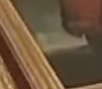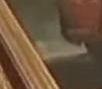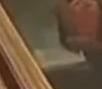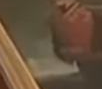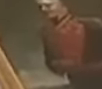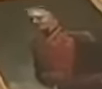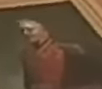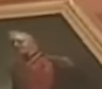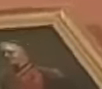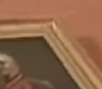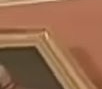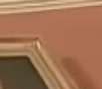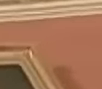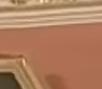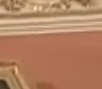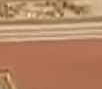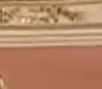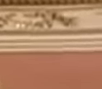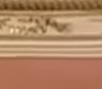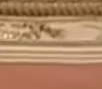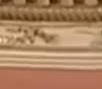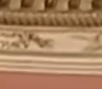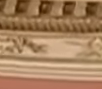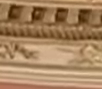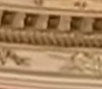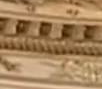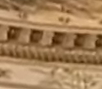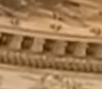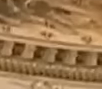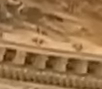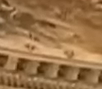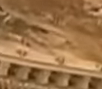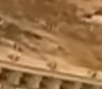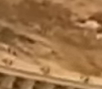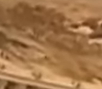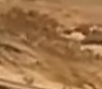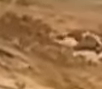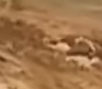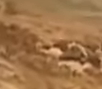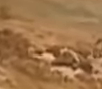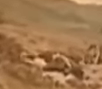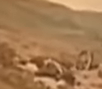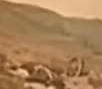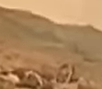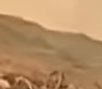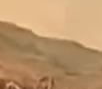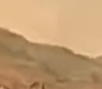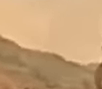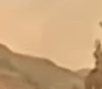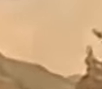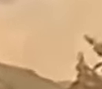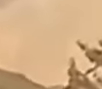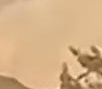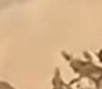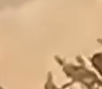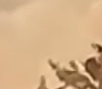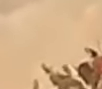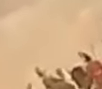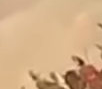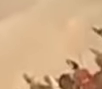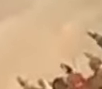del Tribunal Supremo de Justicia, del Consejo Moral Republicano y por los ministros del Poder Popular para la Defensa, Relaciones